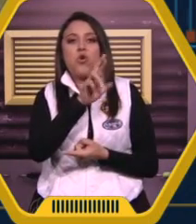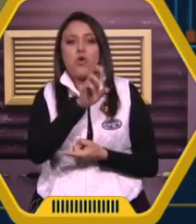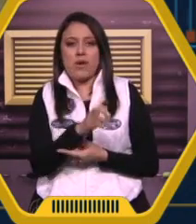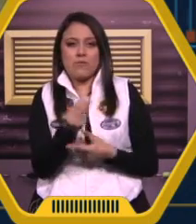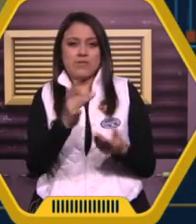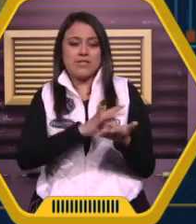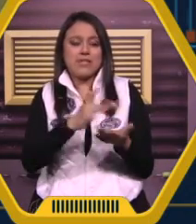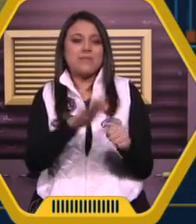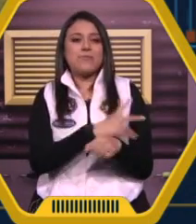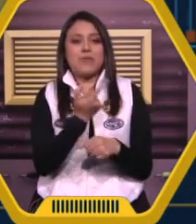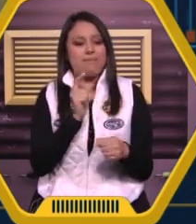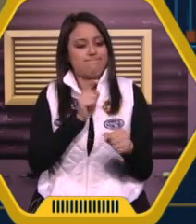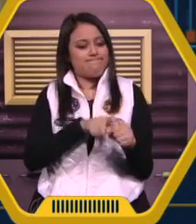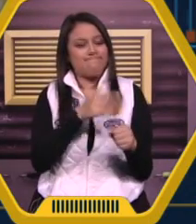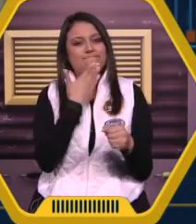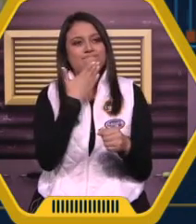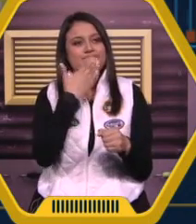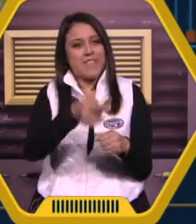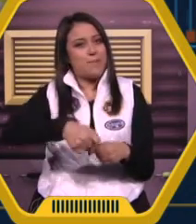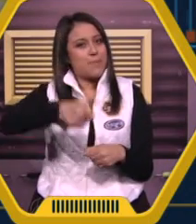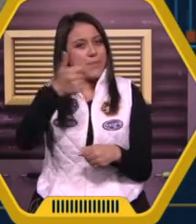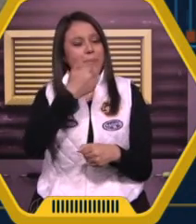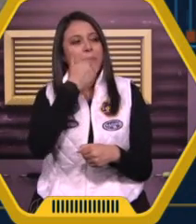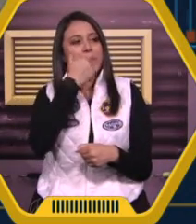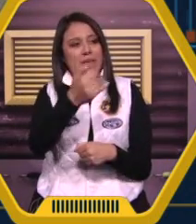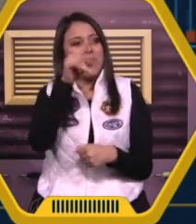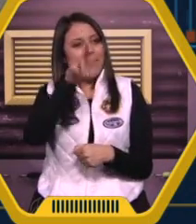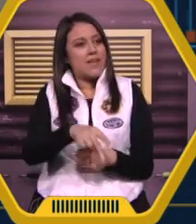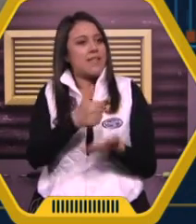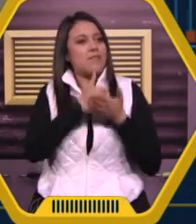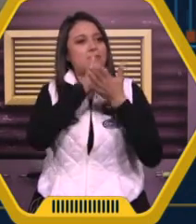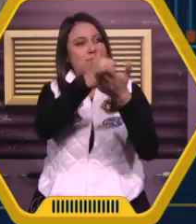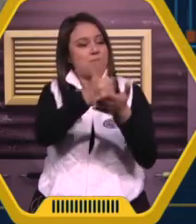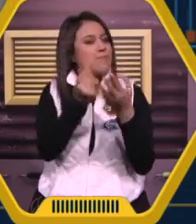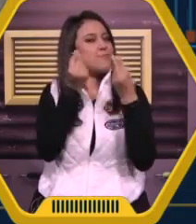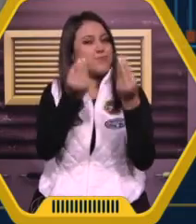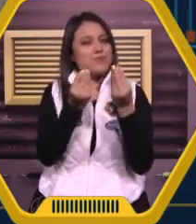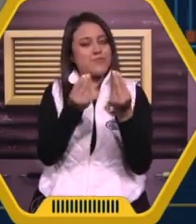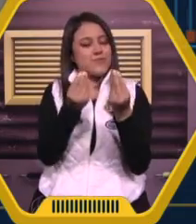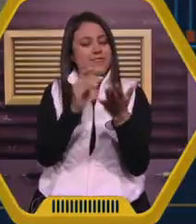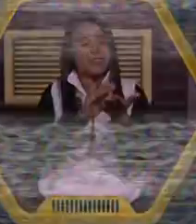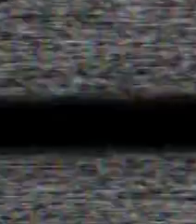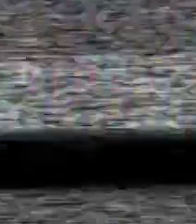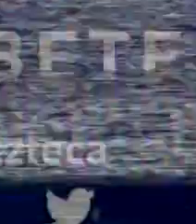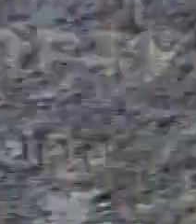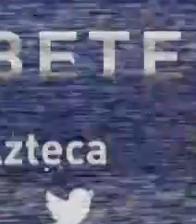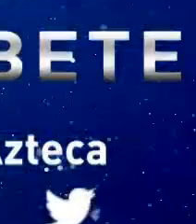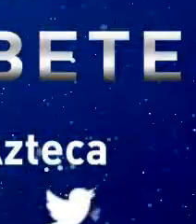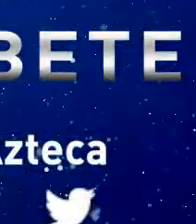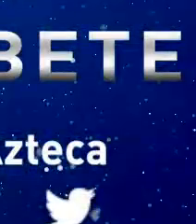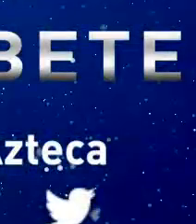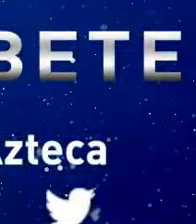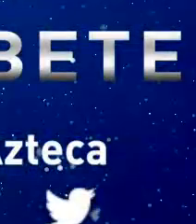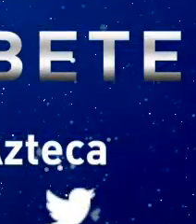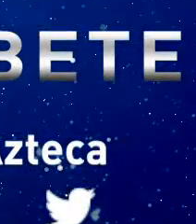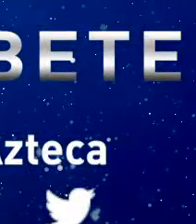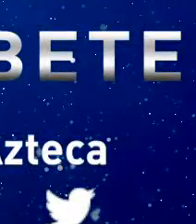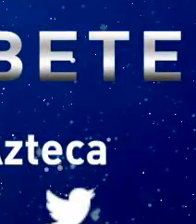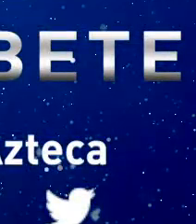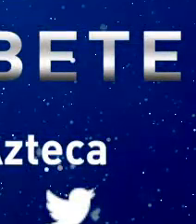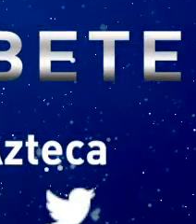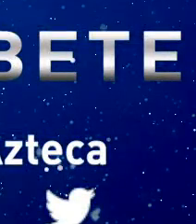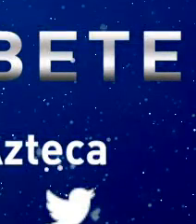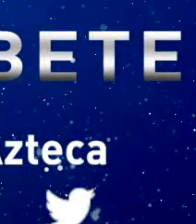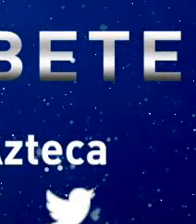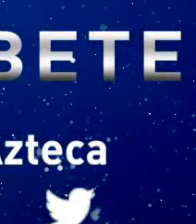a esta gran campaña, nos están ayudando de gran manera, así que de verdad gracias. Y gracias, Constanza, ahorita regresamos contigo. Por favor,